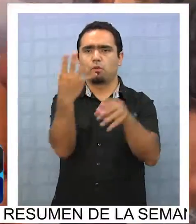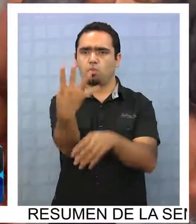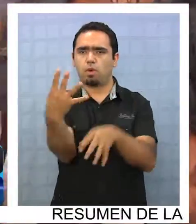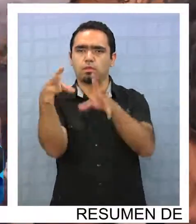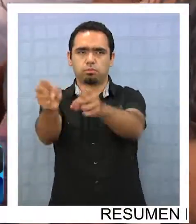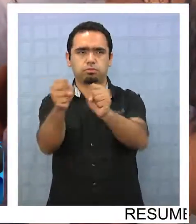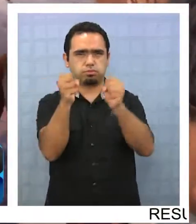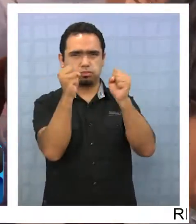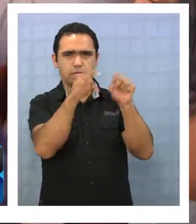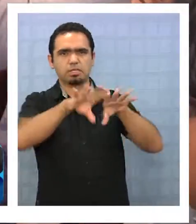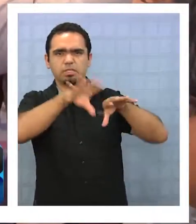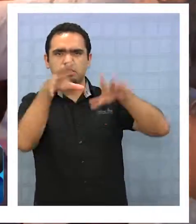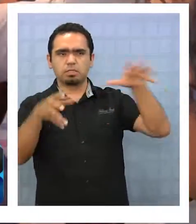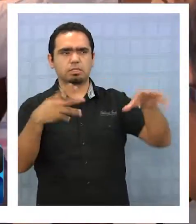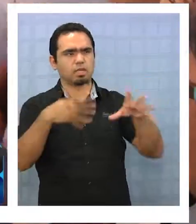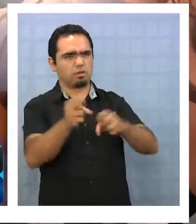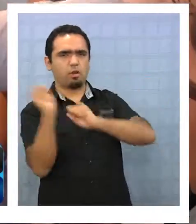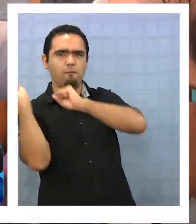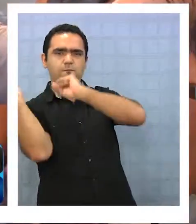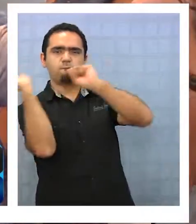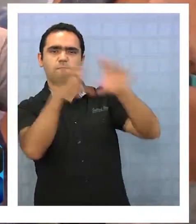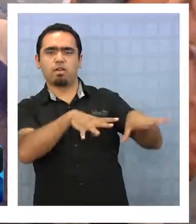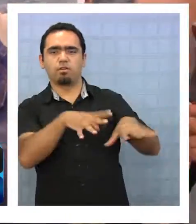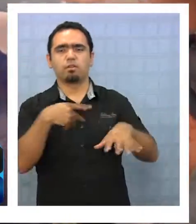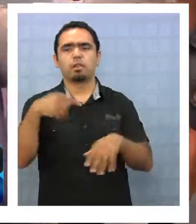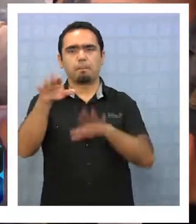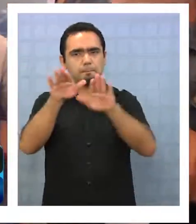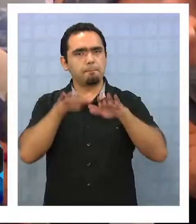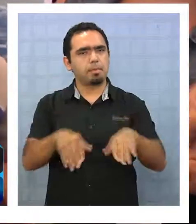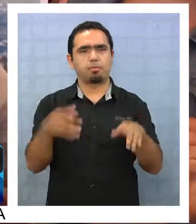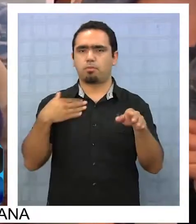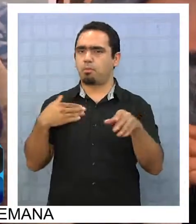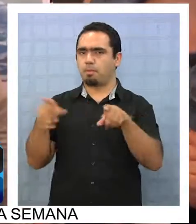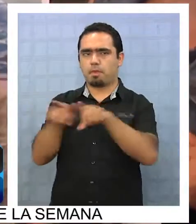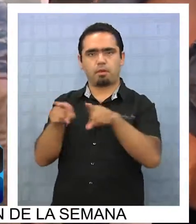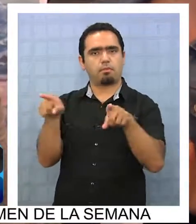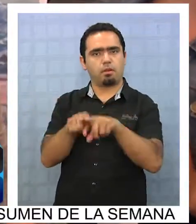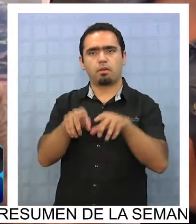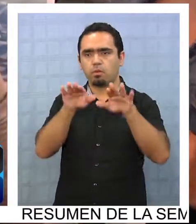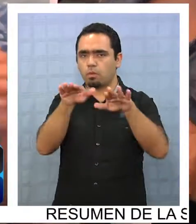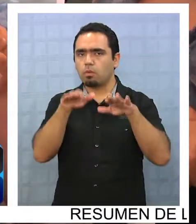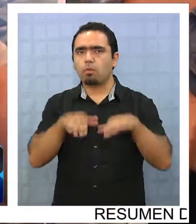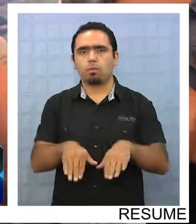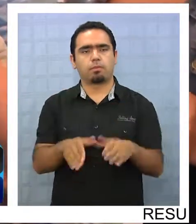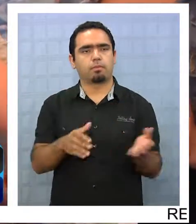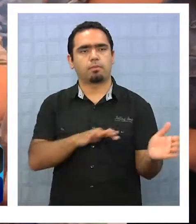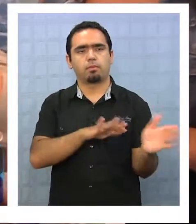cerro y allá los voy a dejar botados como un perro, como dejaron a mi hermano.